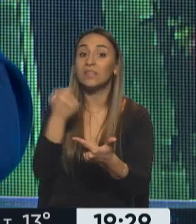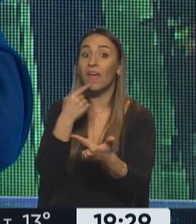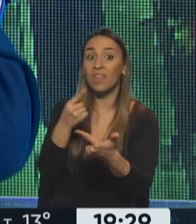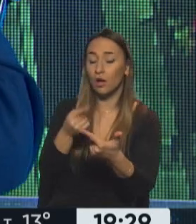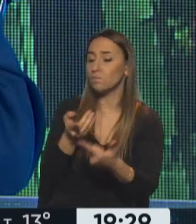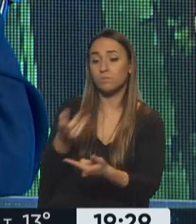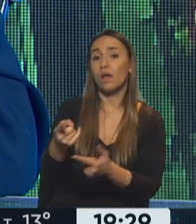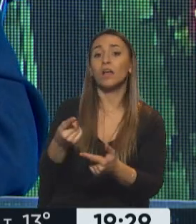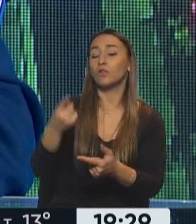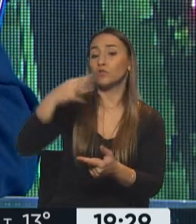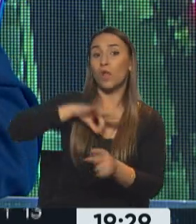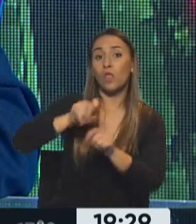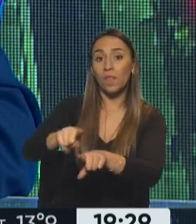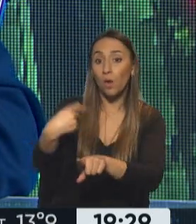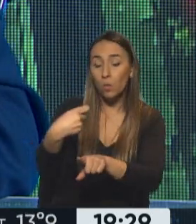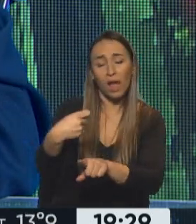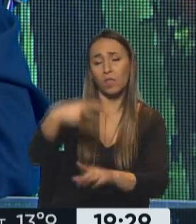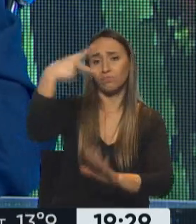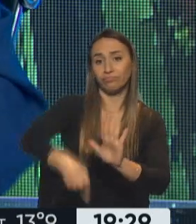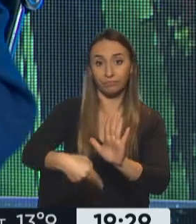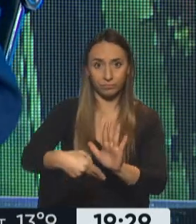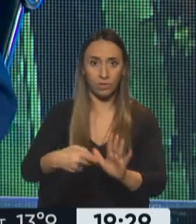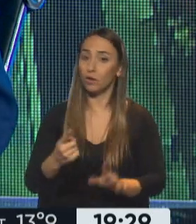estamos diciendo, vamos a salir preservando el poder